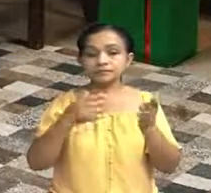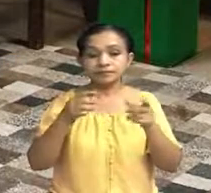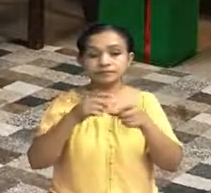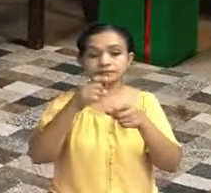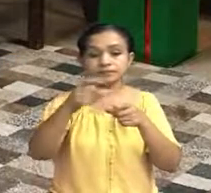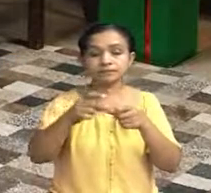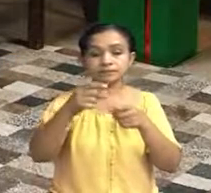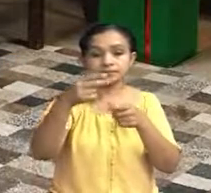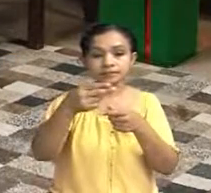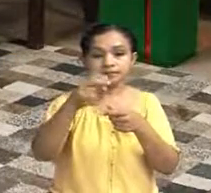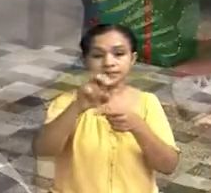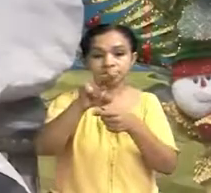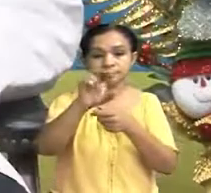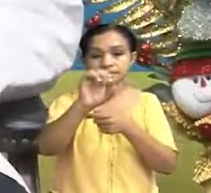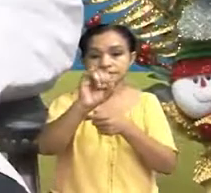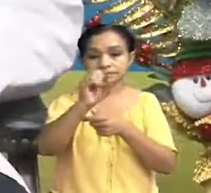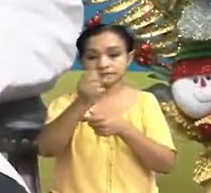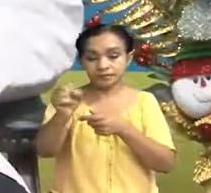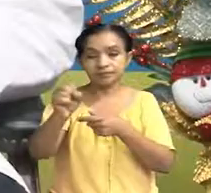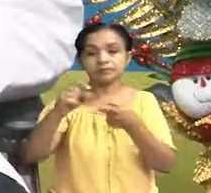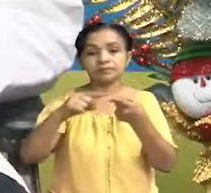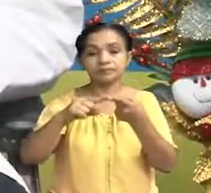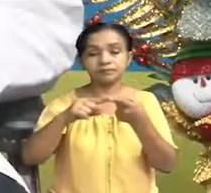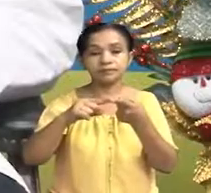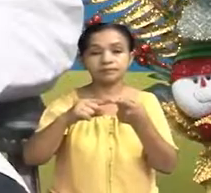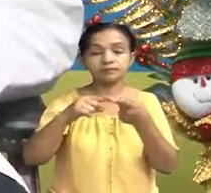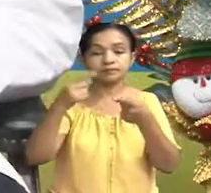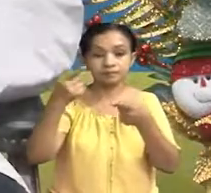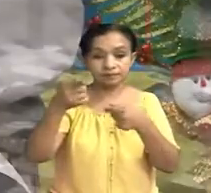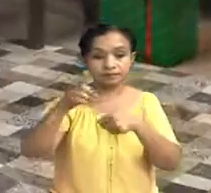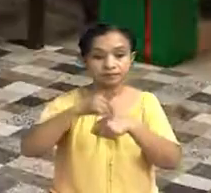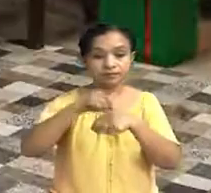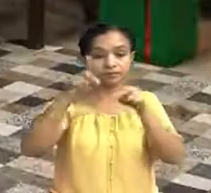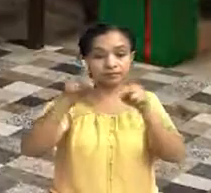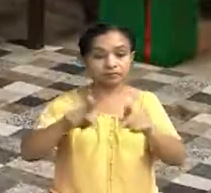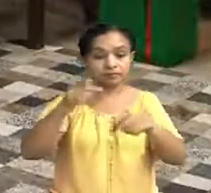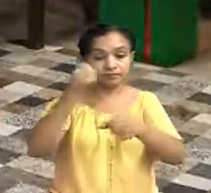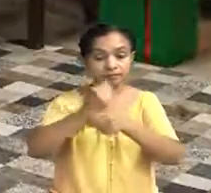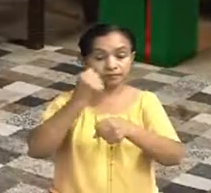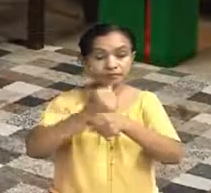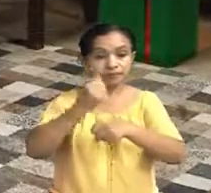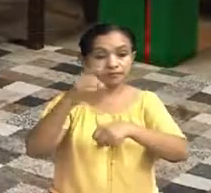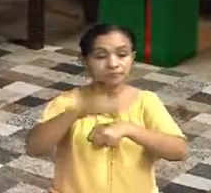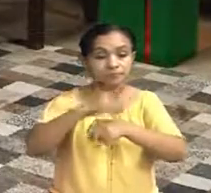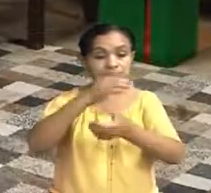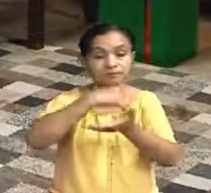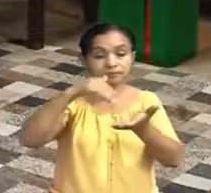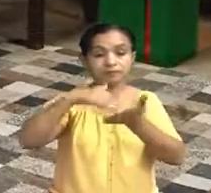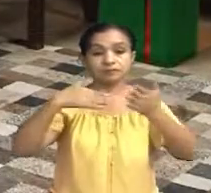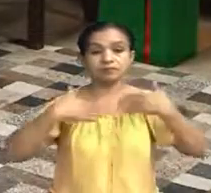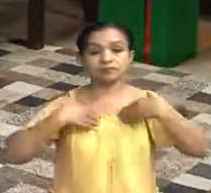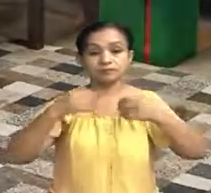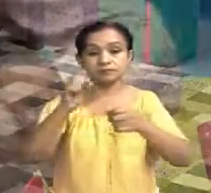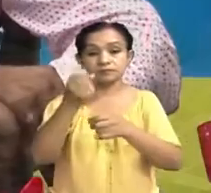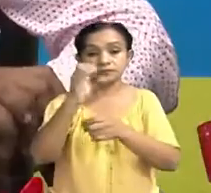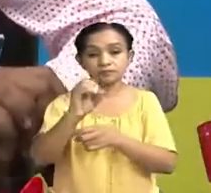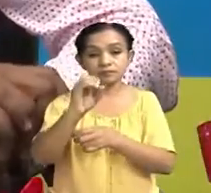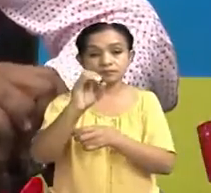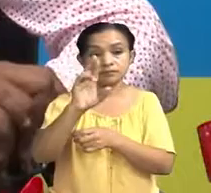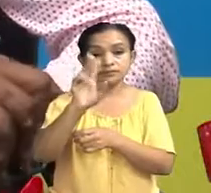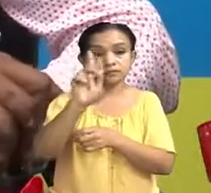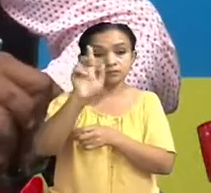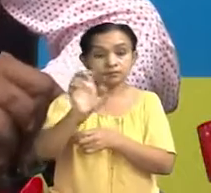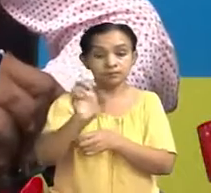invitado al doctor Genesis Green, quien es parte del personal de salud del Centro de Salud Sócrates Flores,